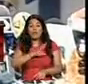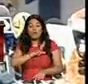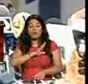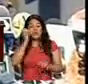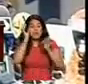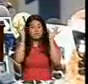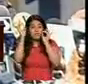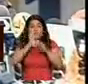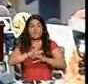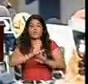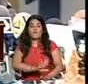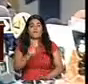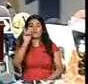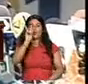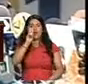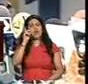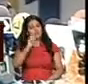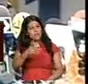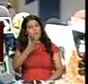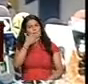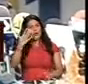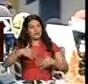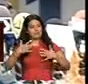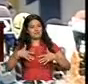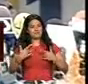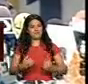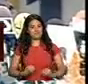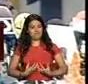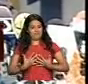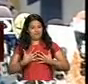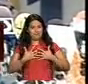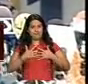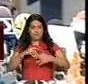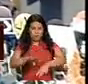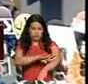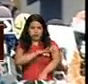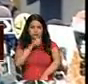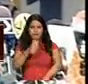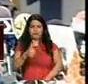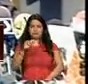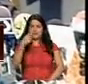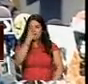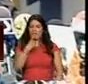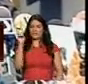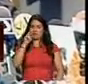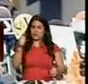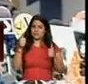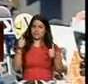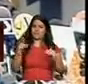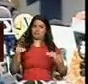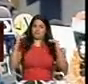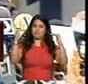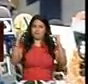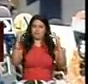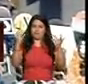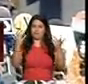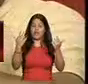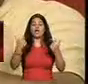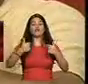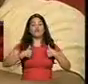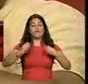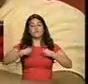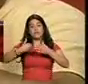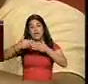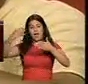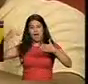deberíamos sentirnos contentos hablar bien de nuestro país y decir que lo que teníamos hace 20 años lo que pudimos vivir hace 20 años